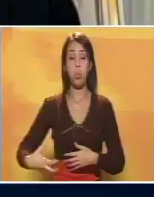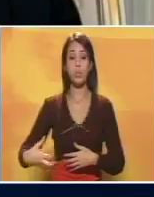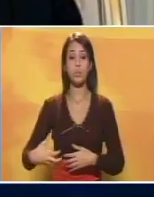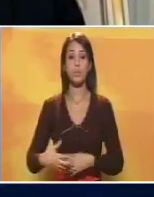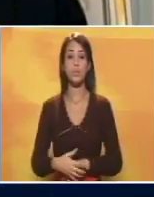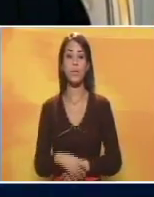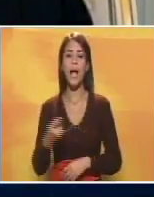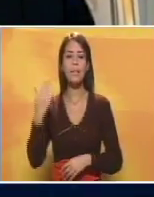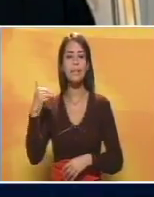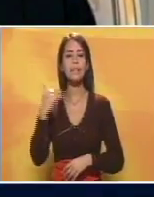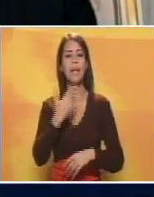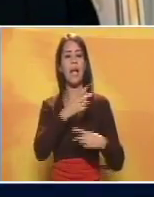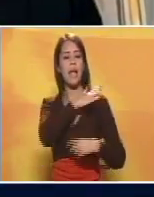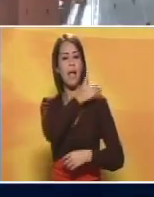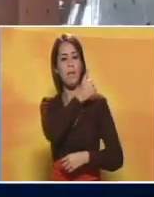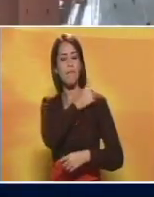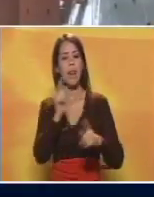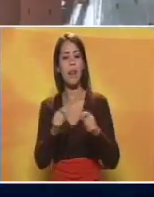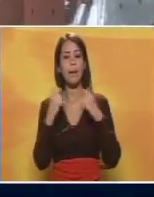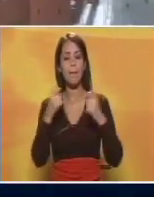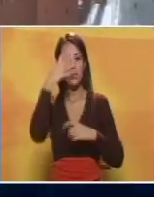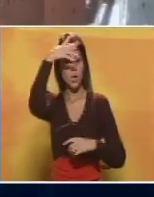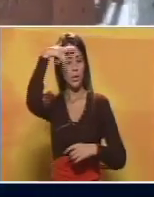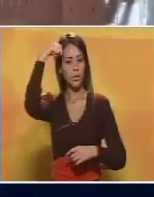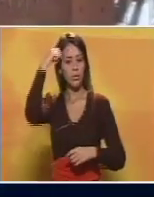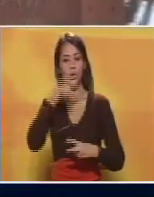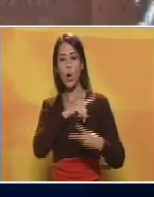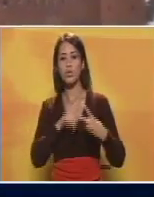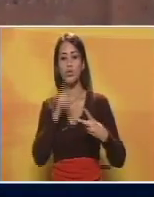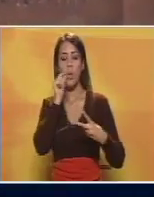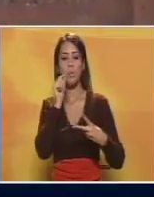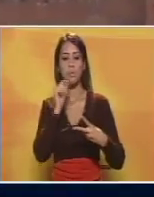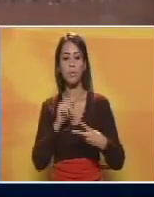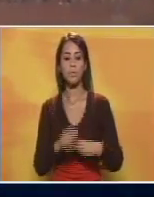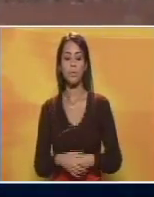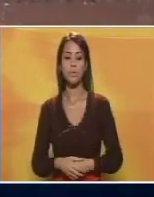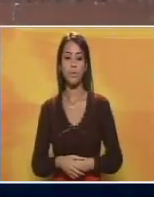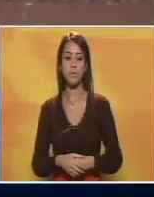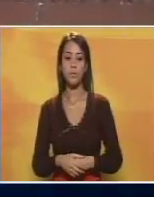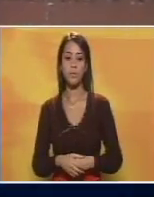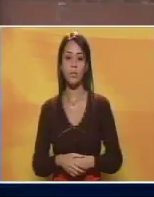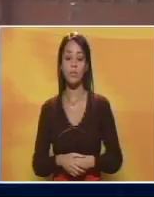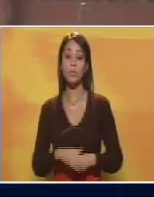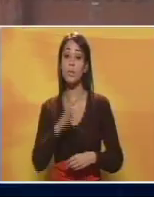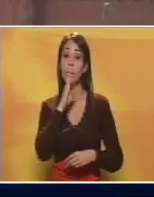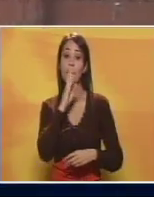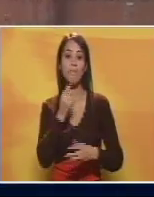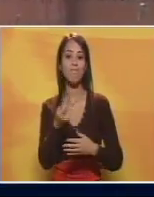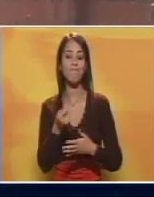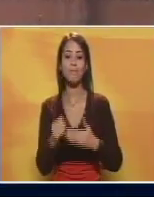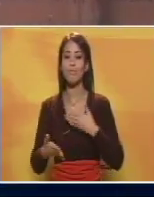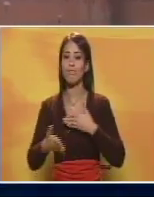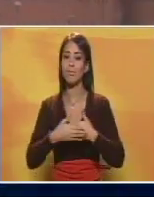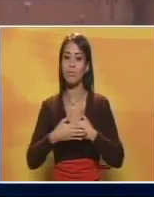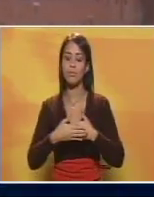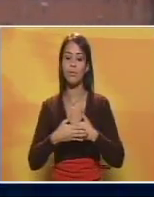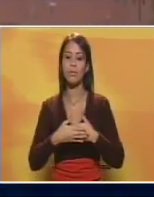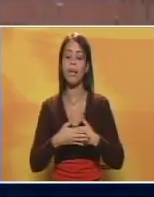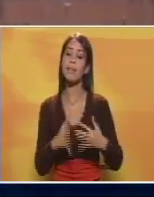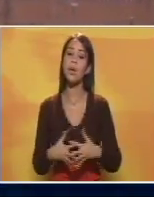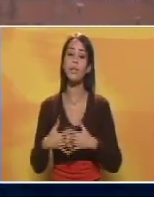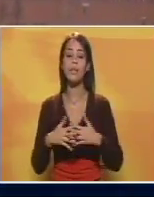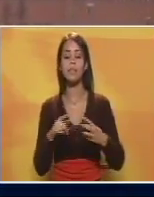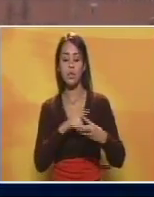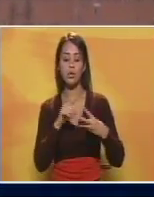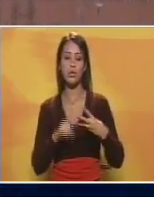ex jefe de la campaña del presidente Donald Trump. Paul Manafort, como consecuencia, quedan congelados sus activos bajo jurisdicción estadounidense